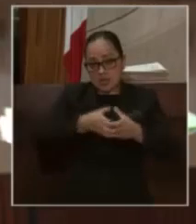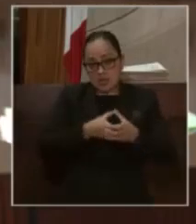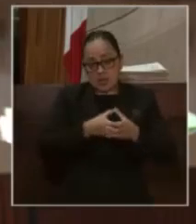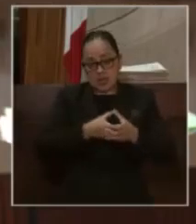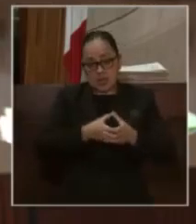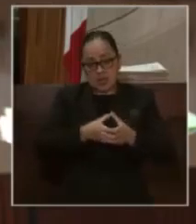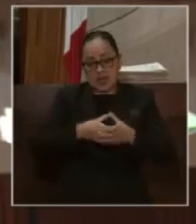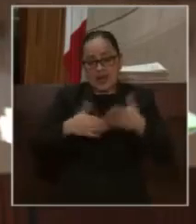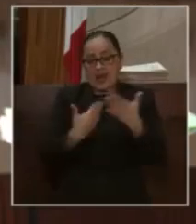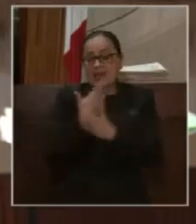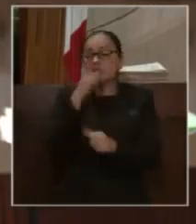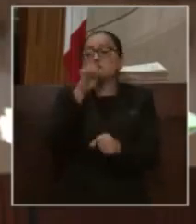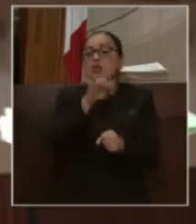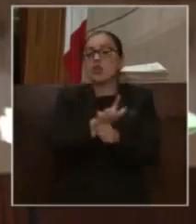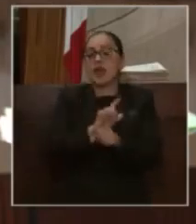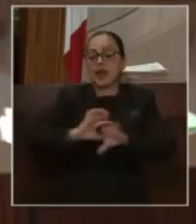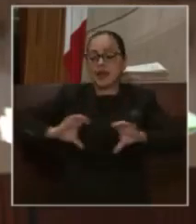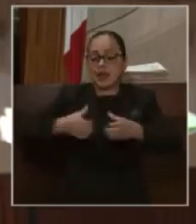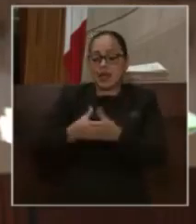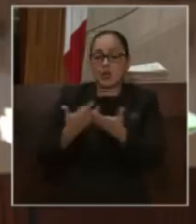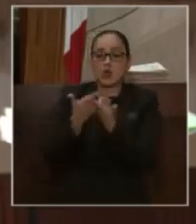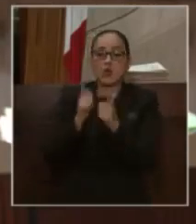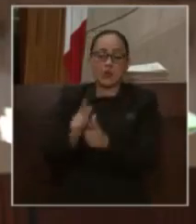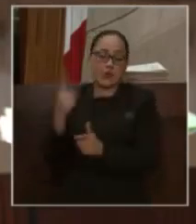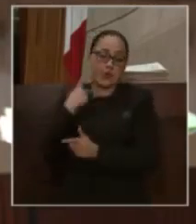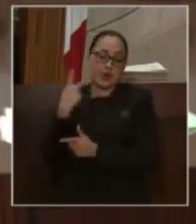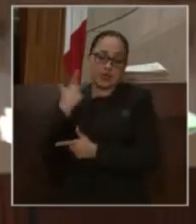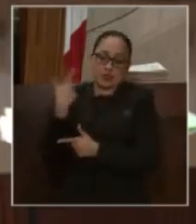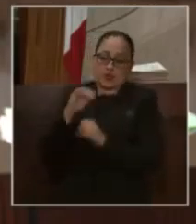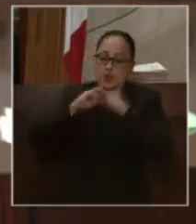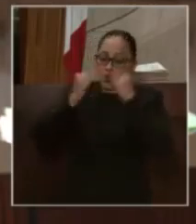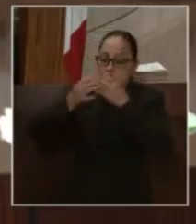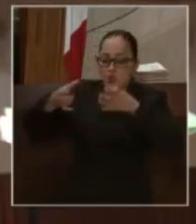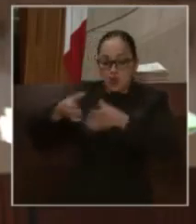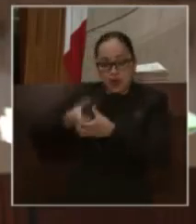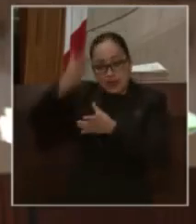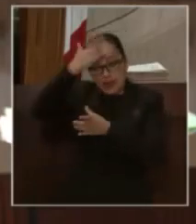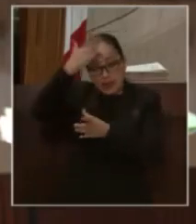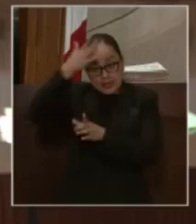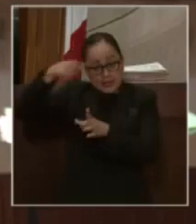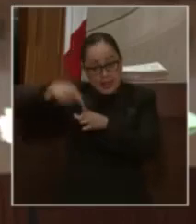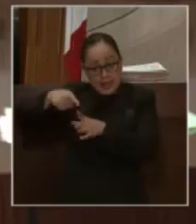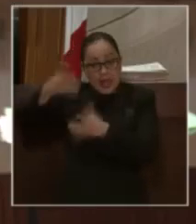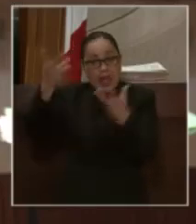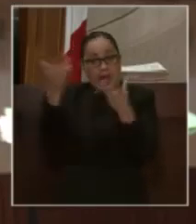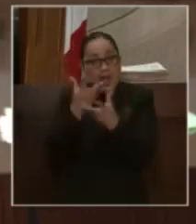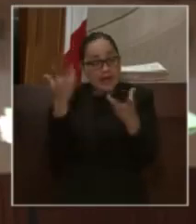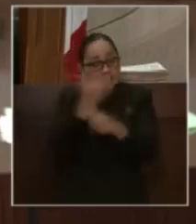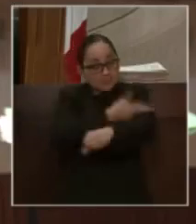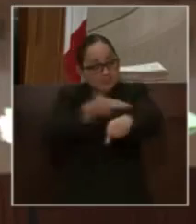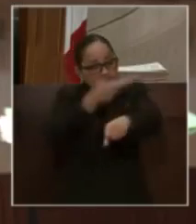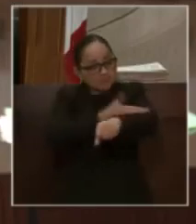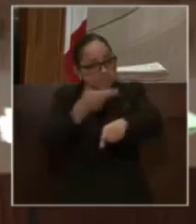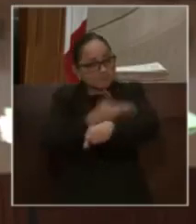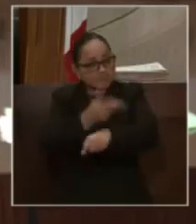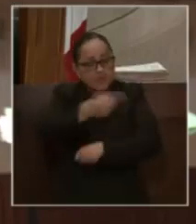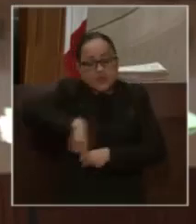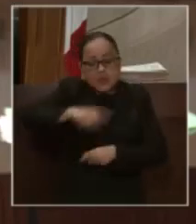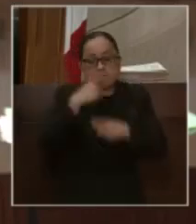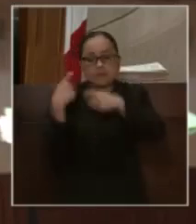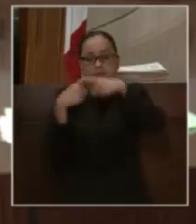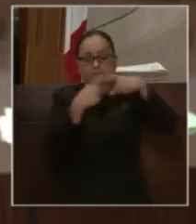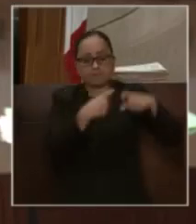un Consejo Nacional de un partido político, quienes constituyen un fideicomiso, de